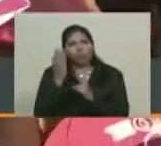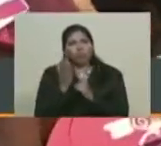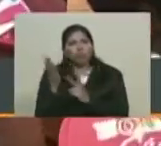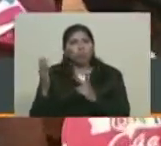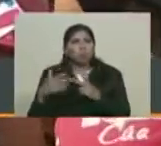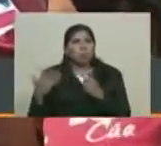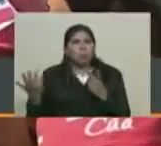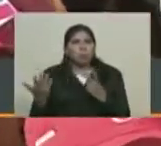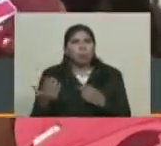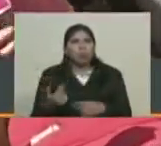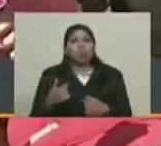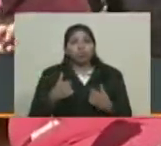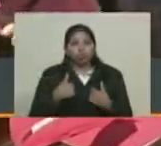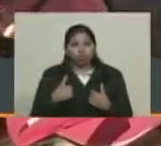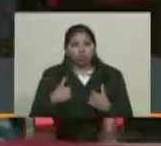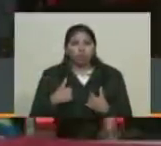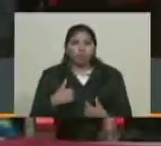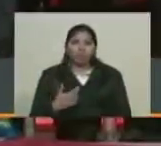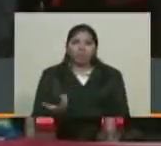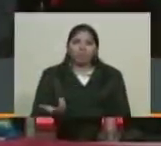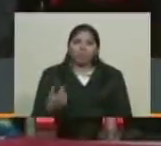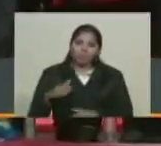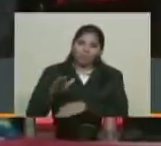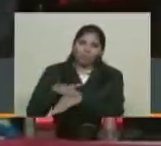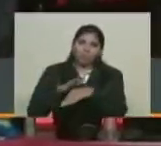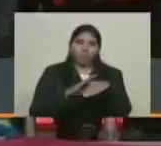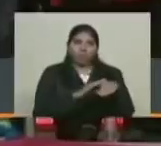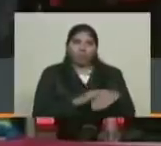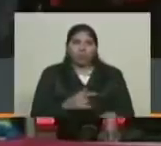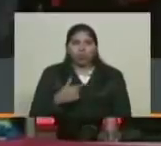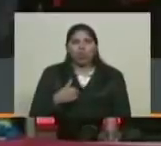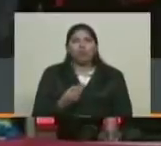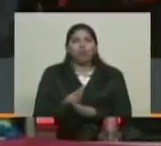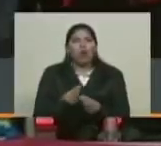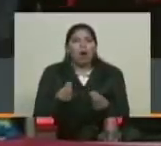Yo les voy a decir qué opción les queda. Escúchenme, lo voy a decir suavecito.